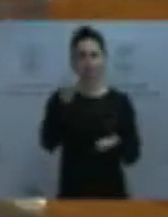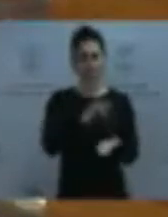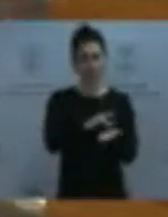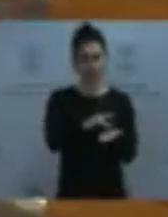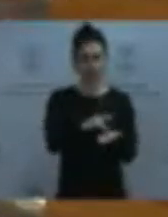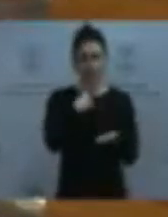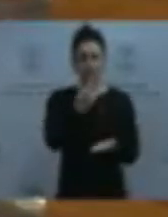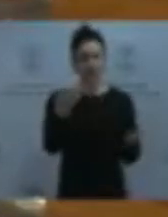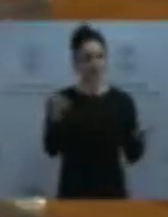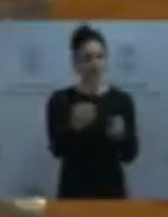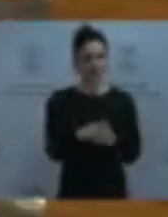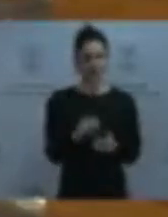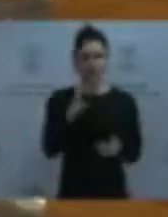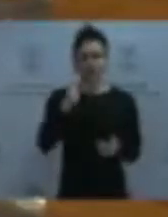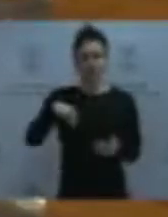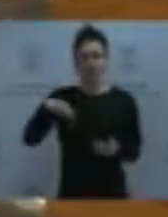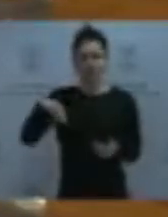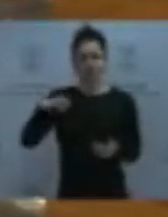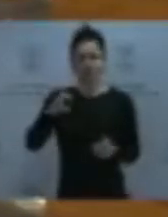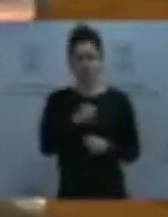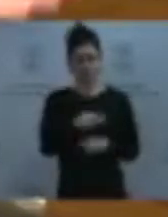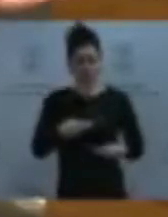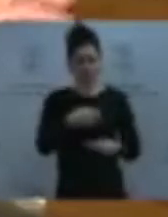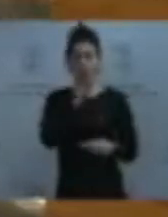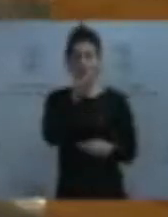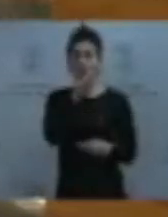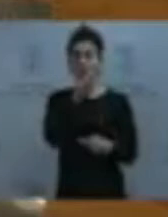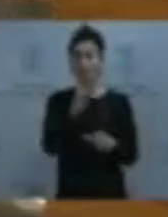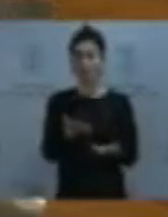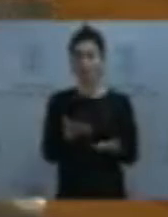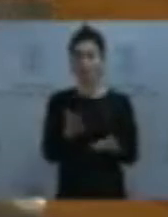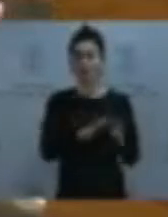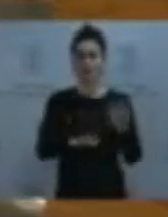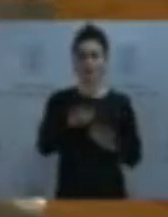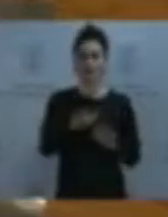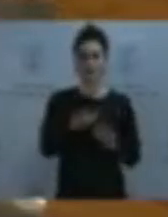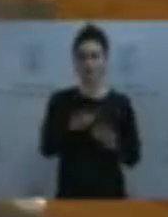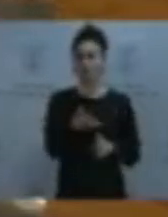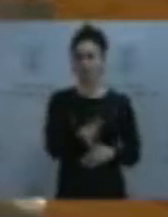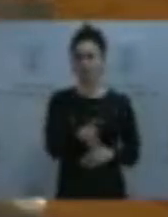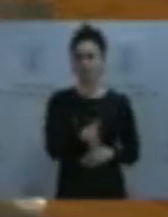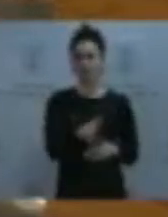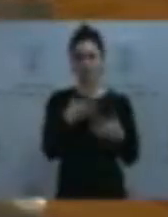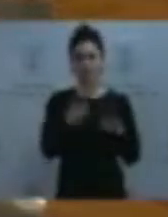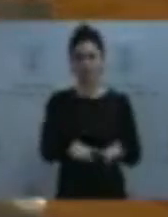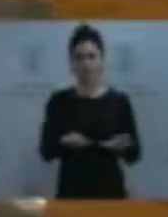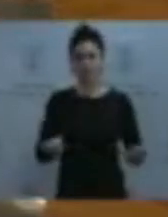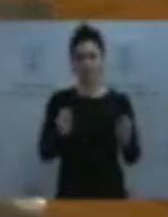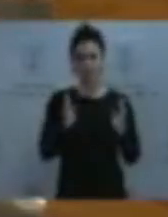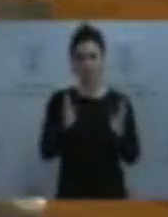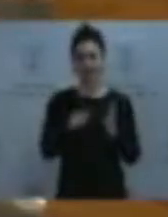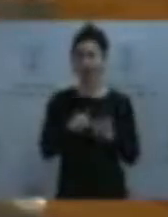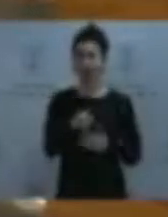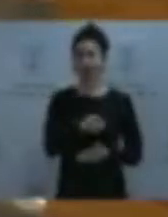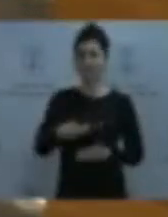en resolver esta controversia aproximadamente 10 meses, lo cual ilustra, bueno, pues la complejidad del